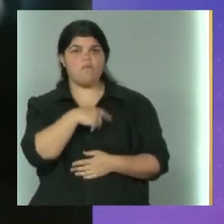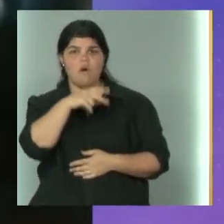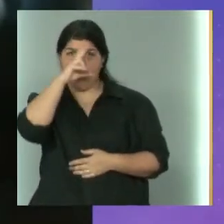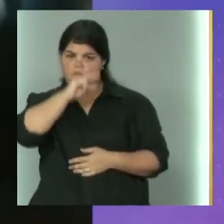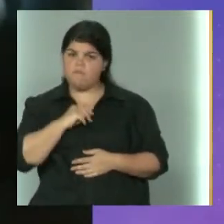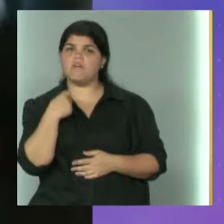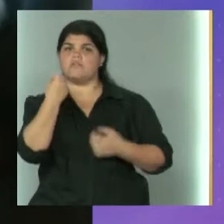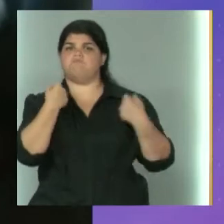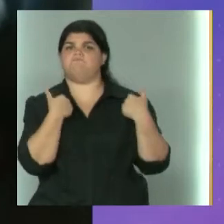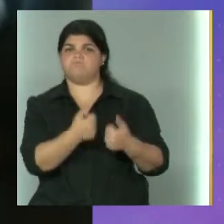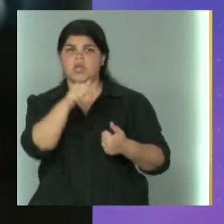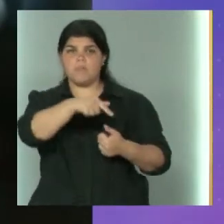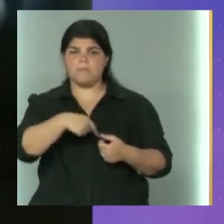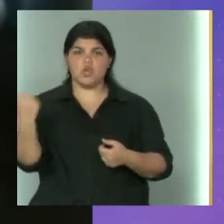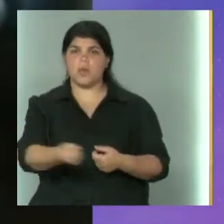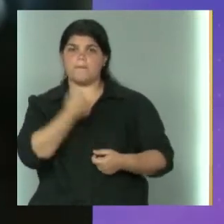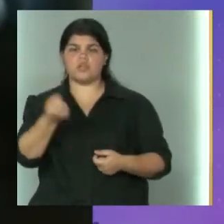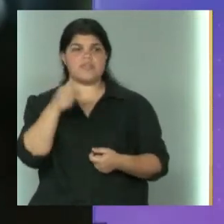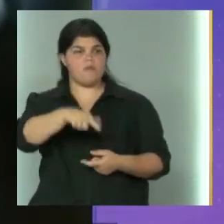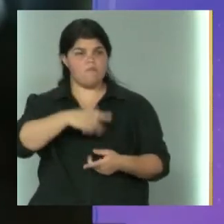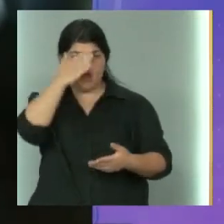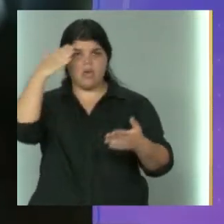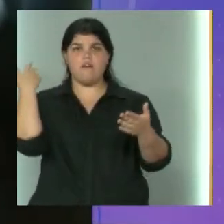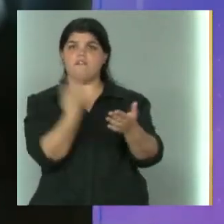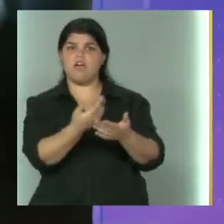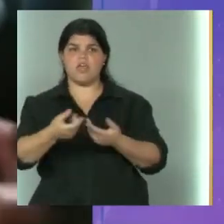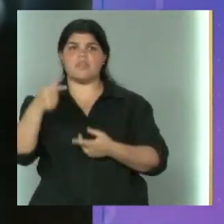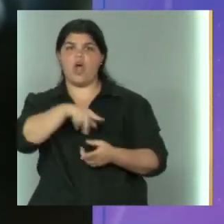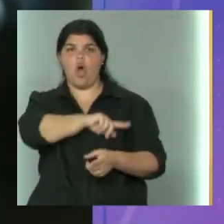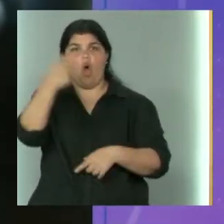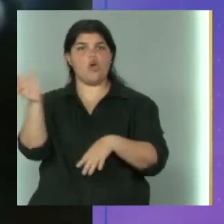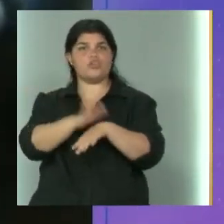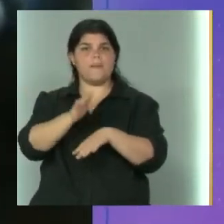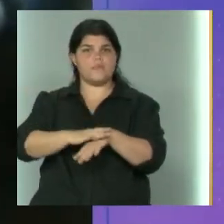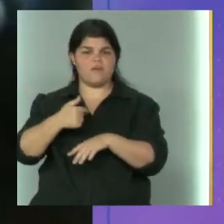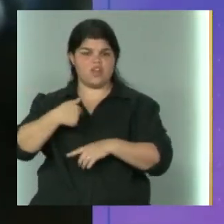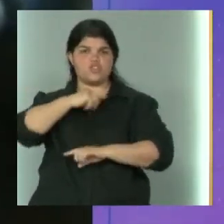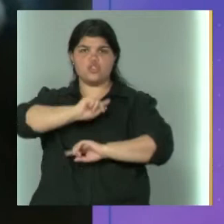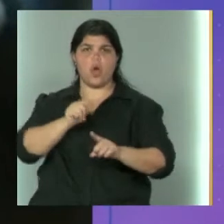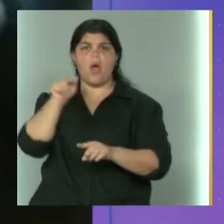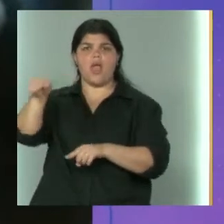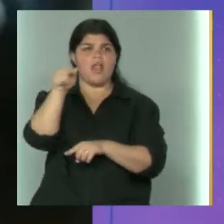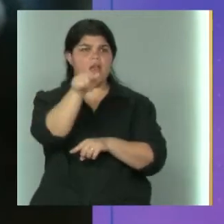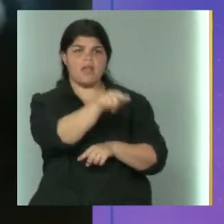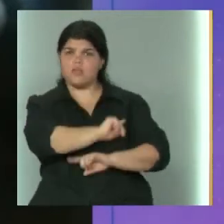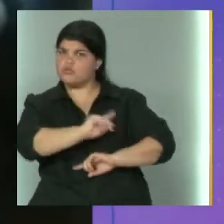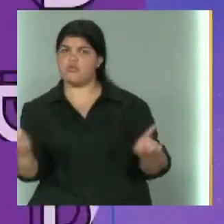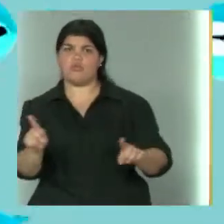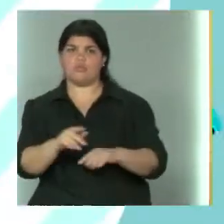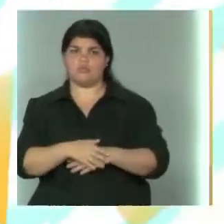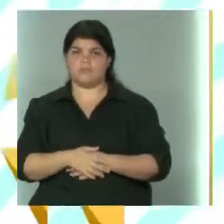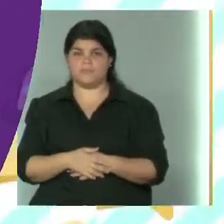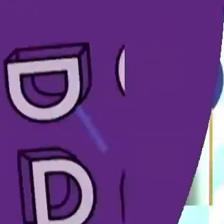mereces, pero debes ir dispuesto a que te den golpes y no a culpar a otros y decir, no soy lo que quiero ser por él, por ella o por